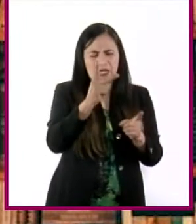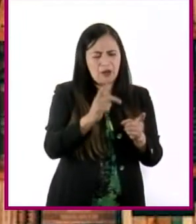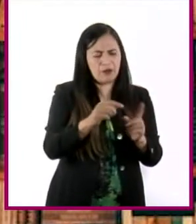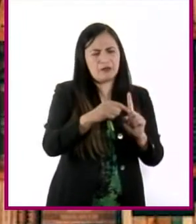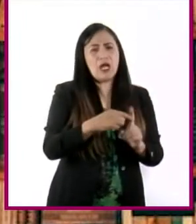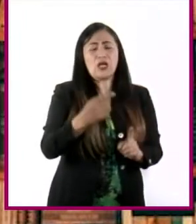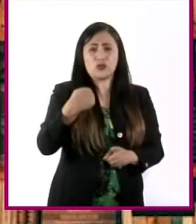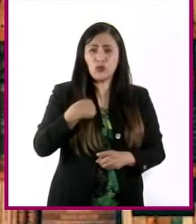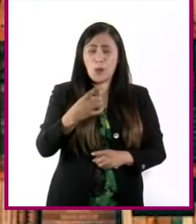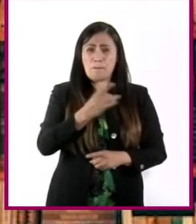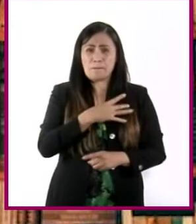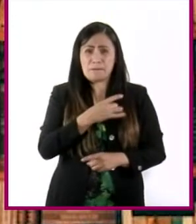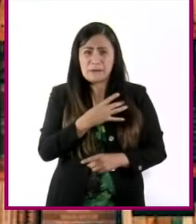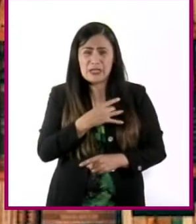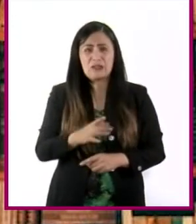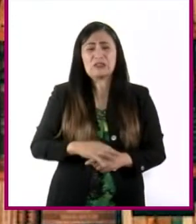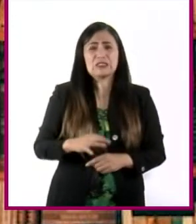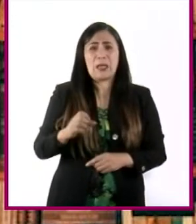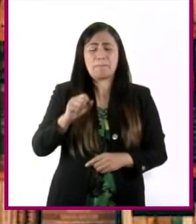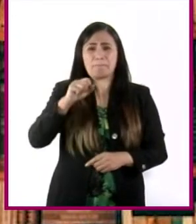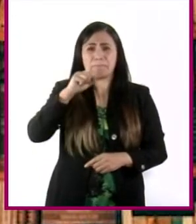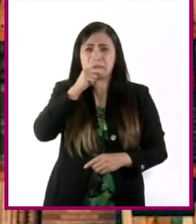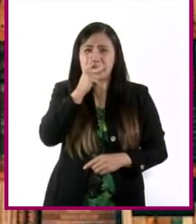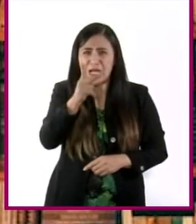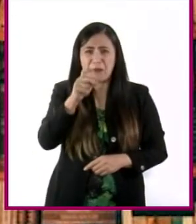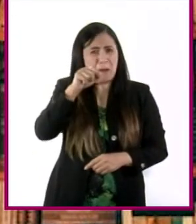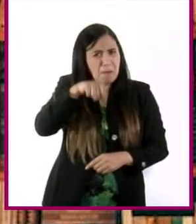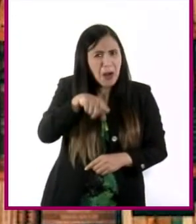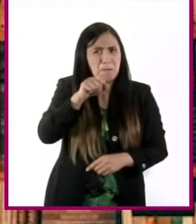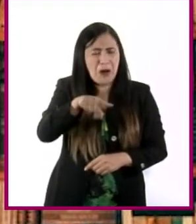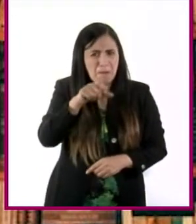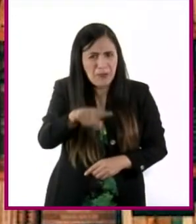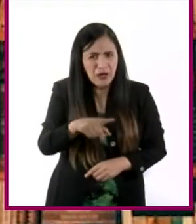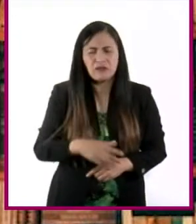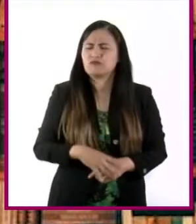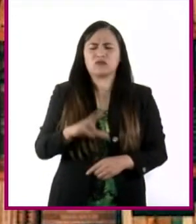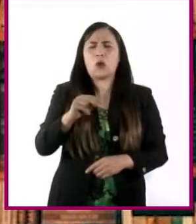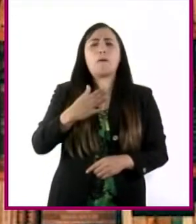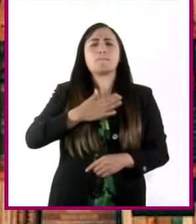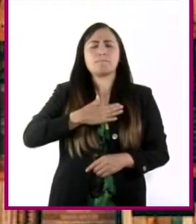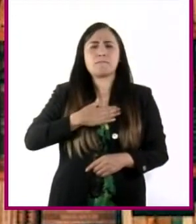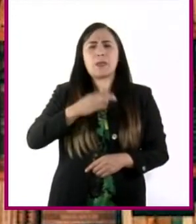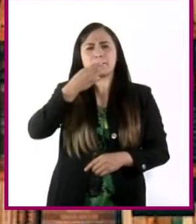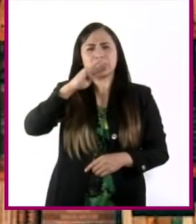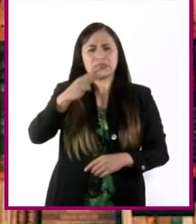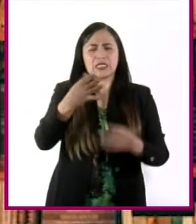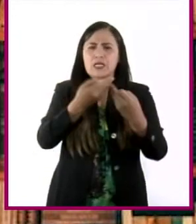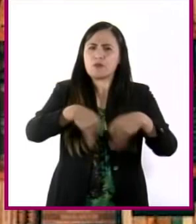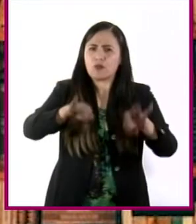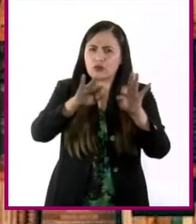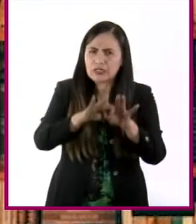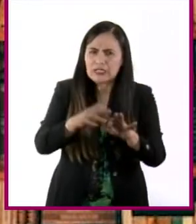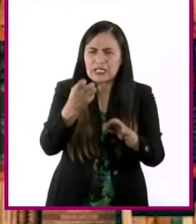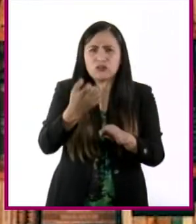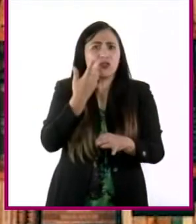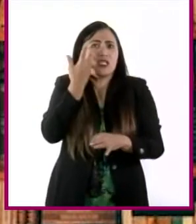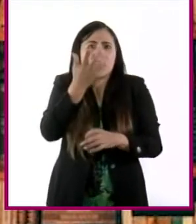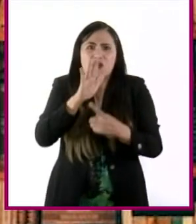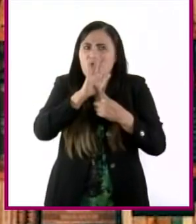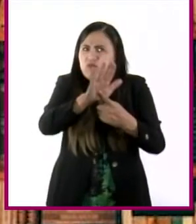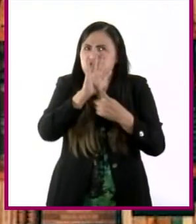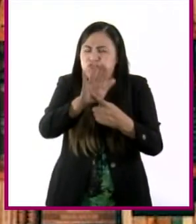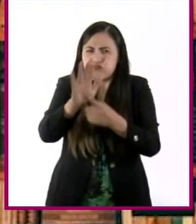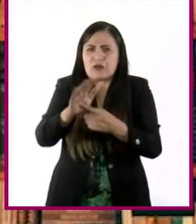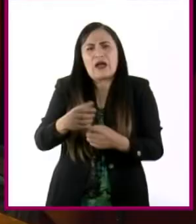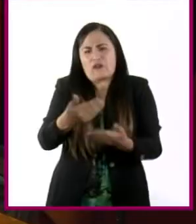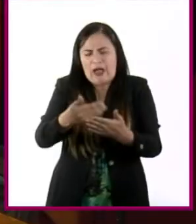ante mi miedo de utilizar demasiadas muletillas, puedo escribir: mi mensaje es importante y tengo tantas ganas de comunicarlo que me preparé bien para